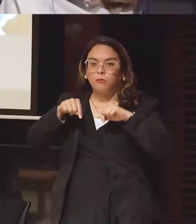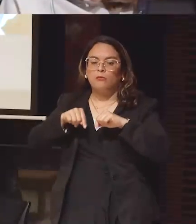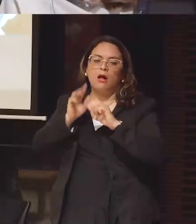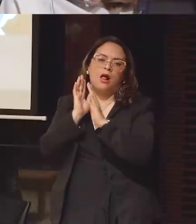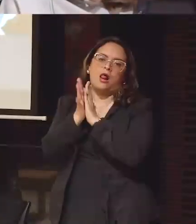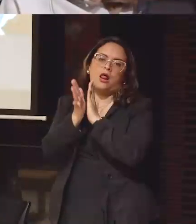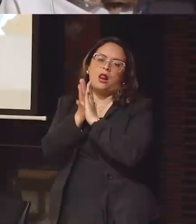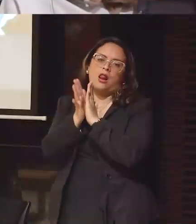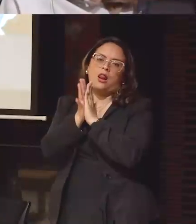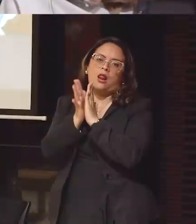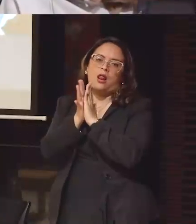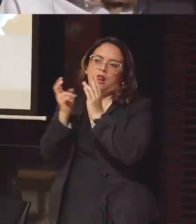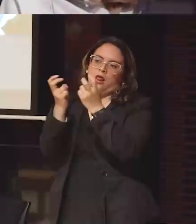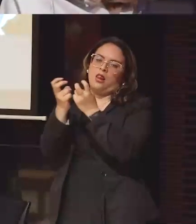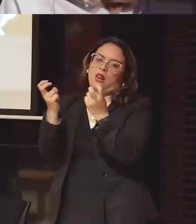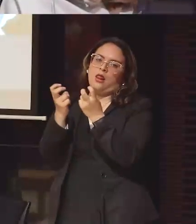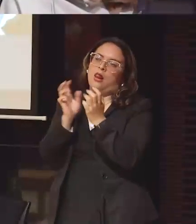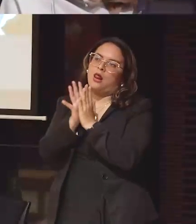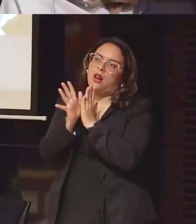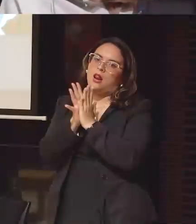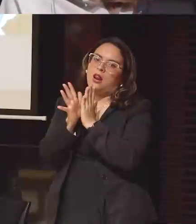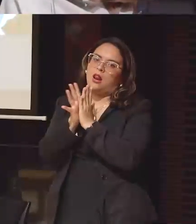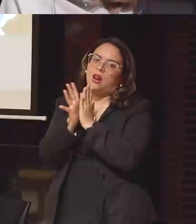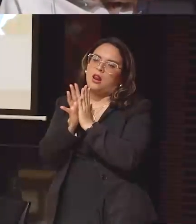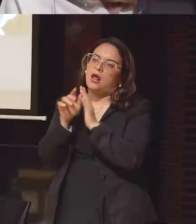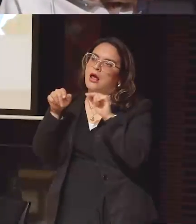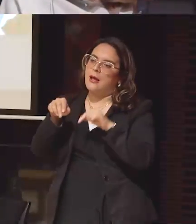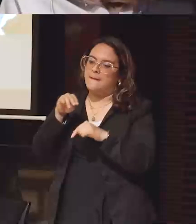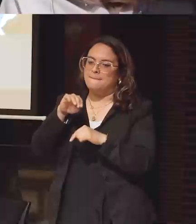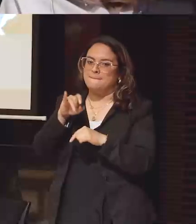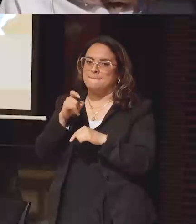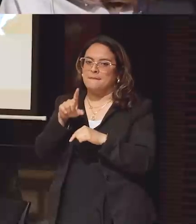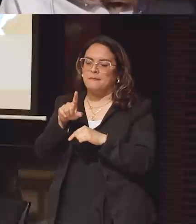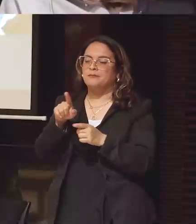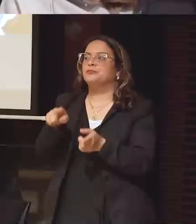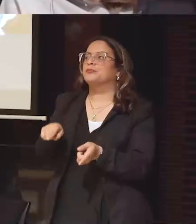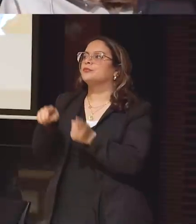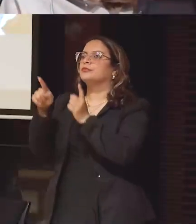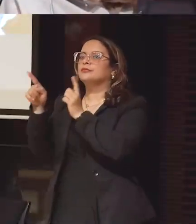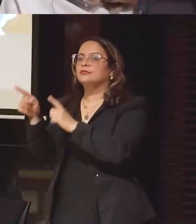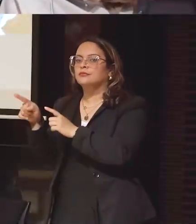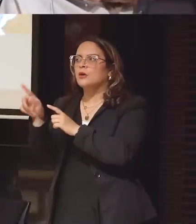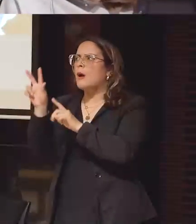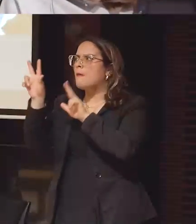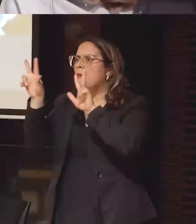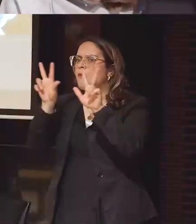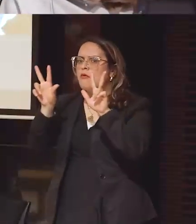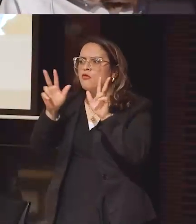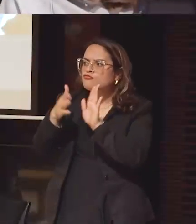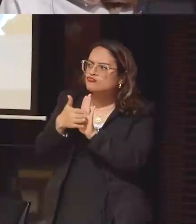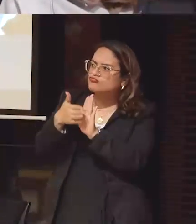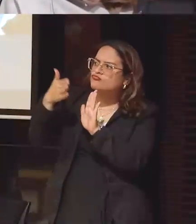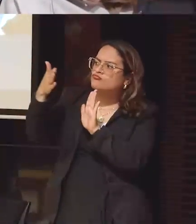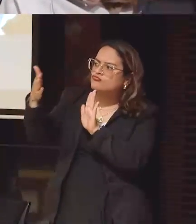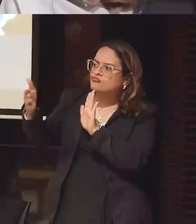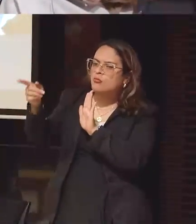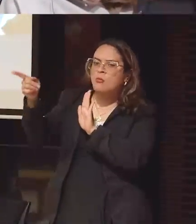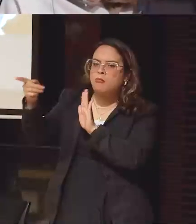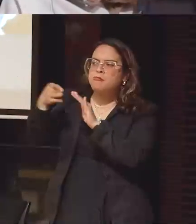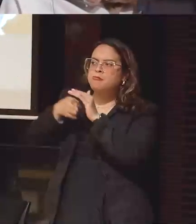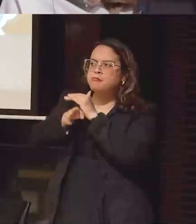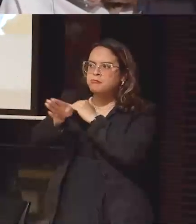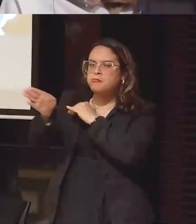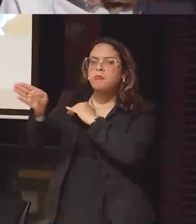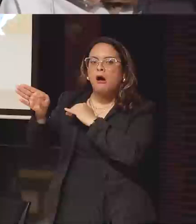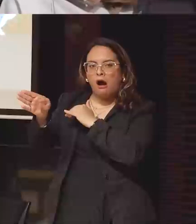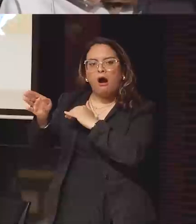motiva tanto. Entonces yo le digo, no, pero es que vengan a la Miguel Urrutia y después de una exposición de grado buenísima que una cuadra en la fuga, digo, bueno, ya tengo dos